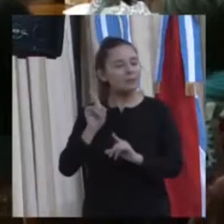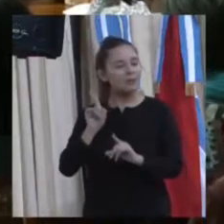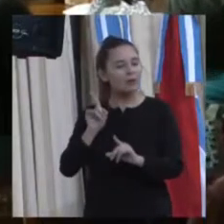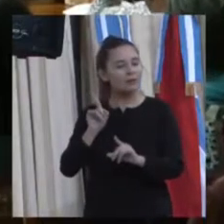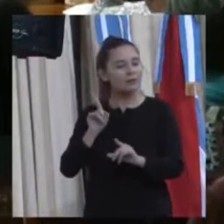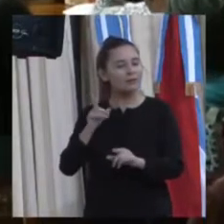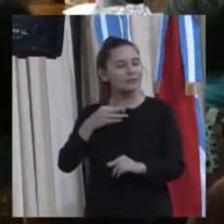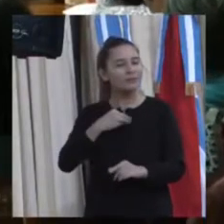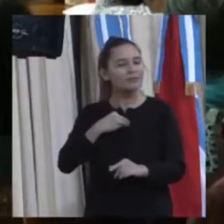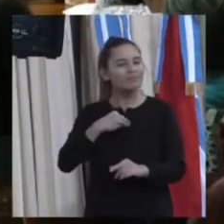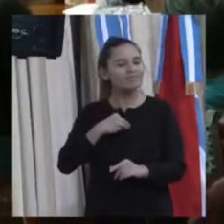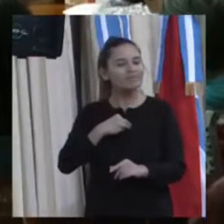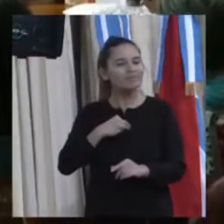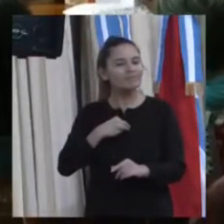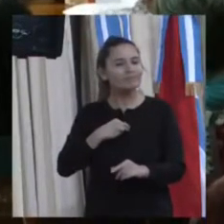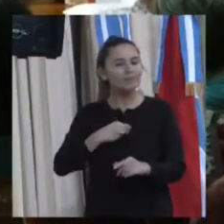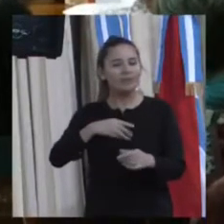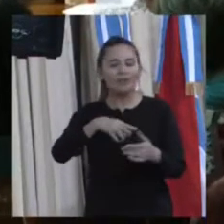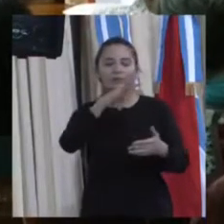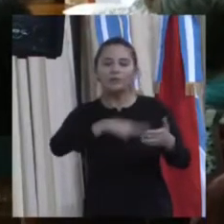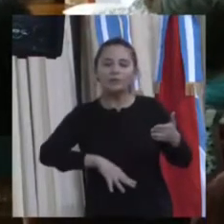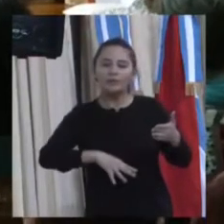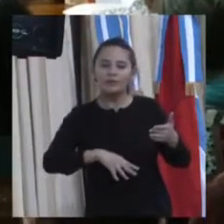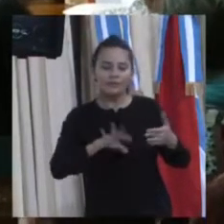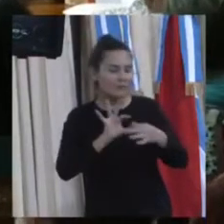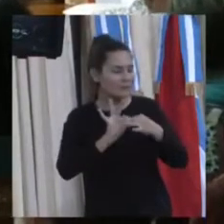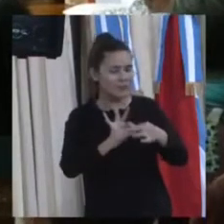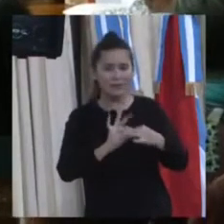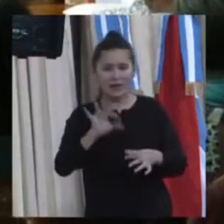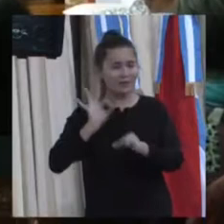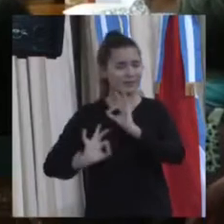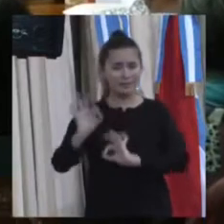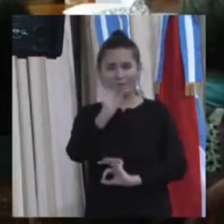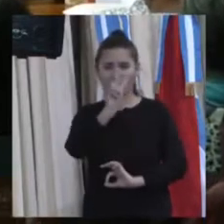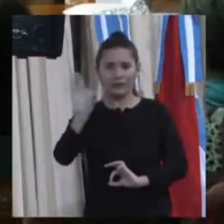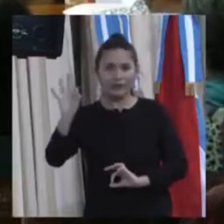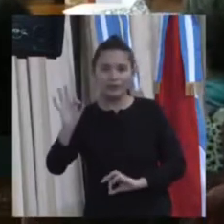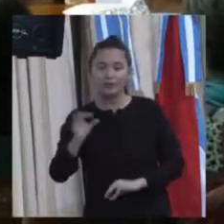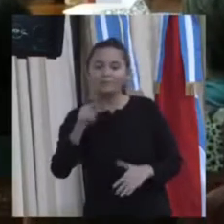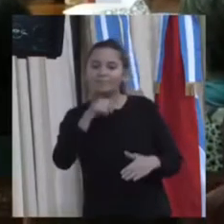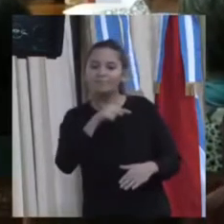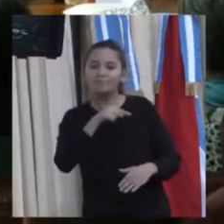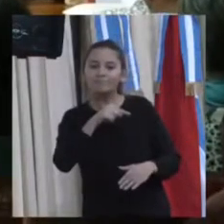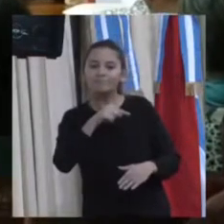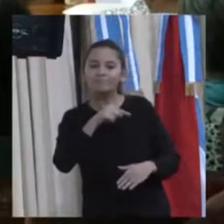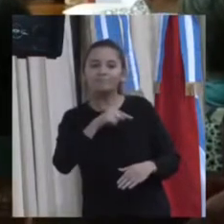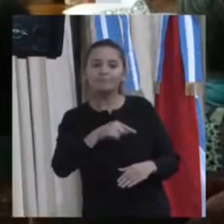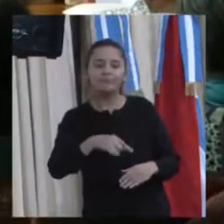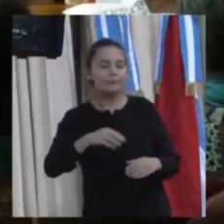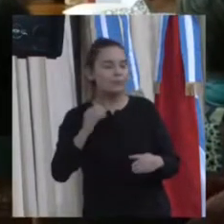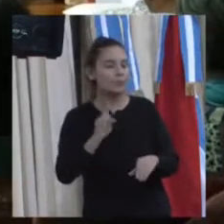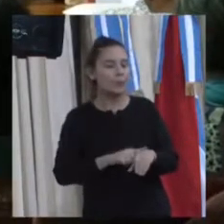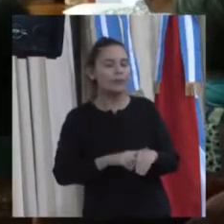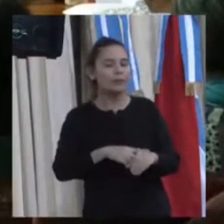un texto que se inscribe cabalmente en la lógica del siglo XX, un siglo en donde se plantea una cuestión